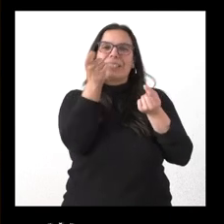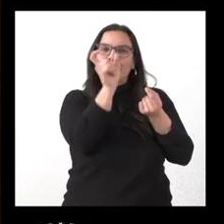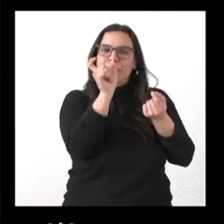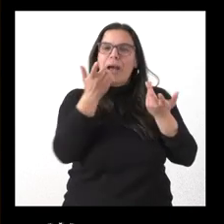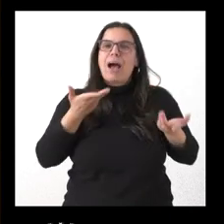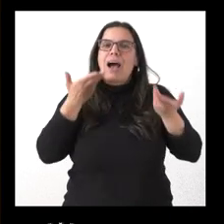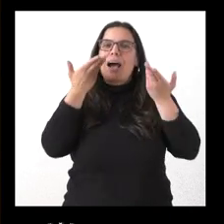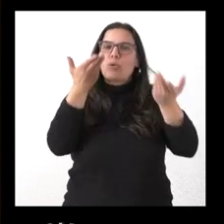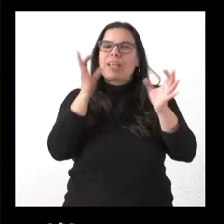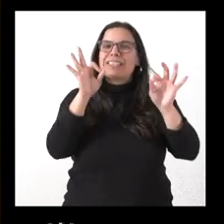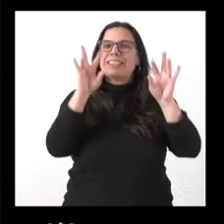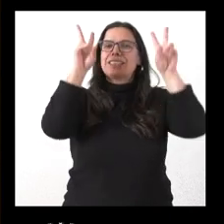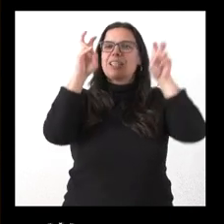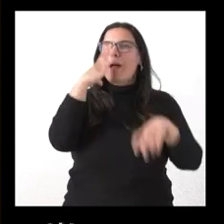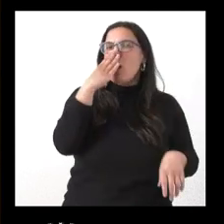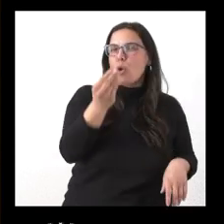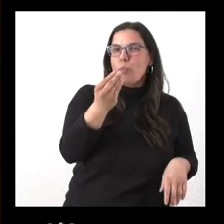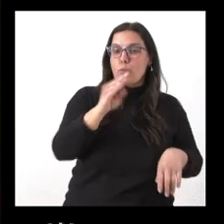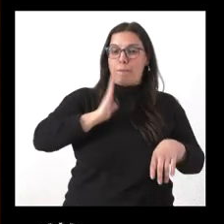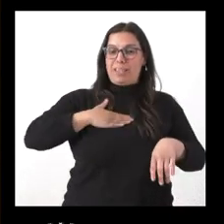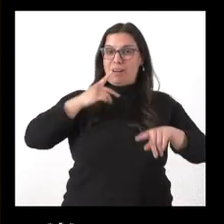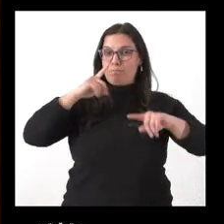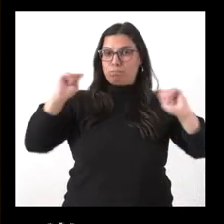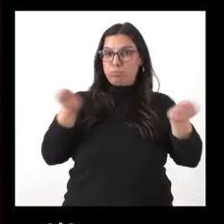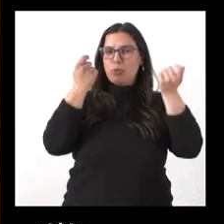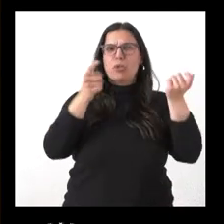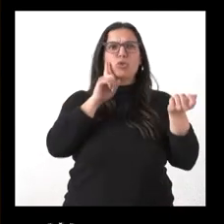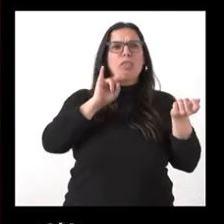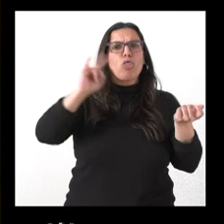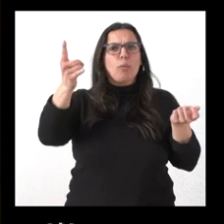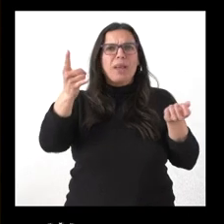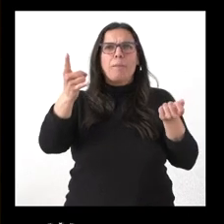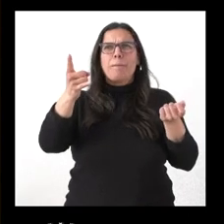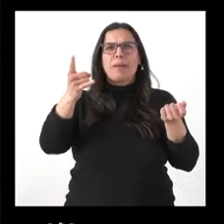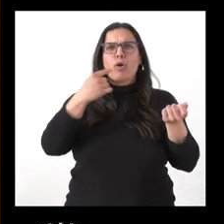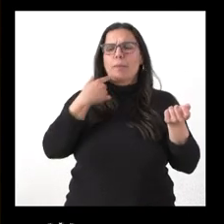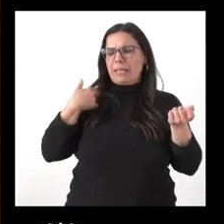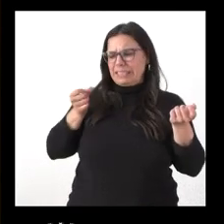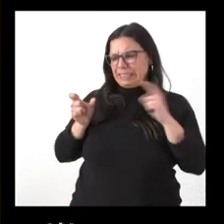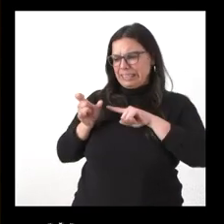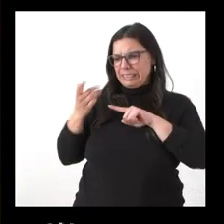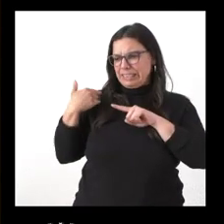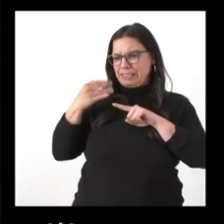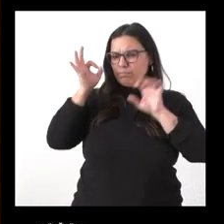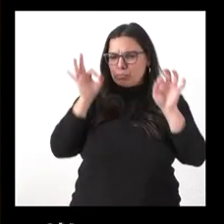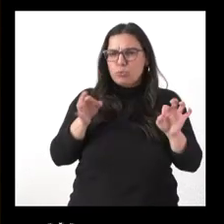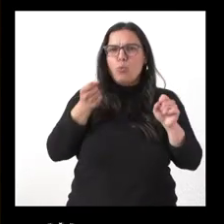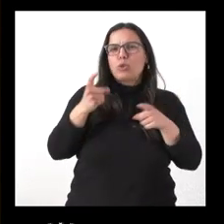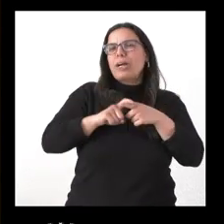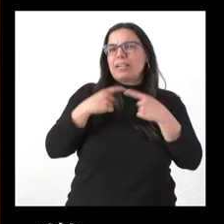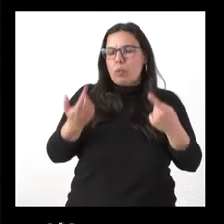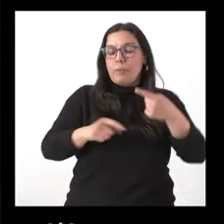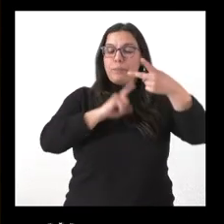ser las ayudas del lobo que se publicarían mañana no sé si ha dicho que el doble pero si nos Recuerda la cuantía exacta hay que características tiene